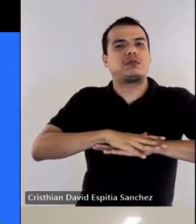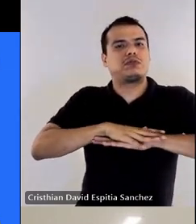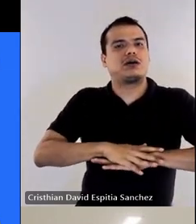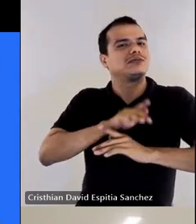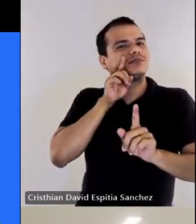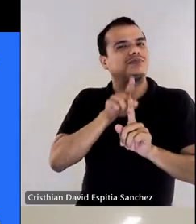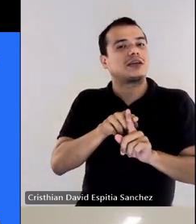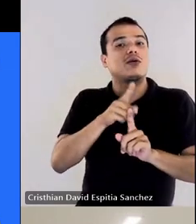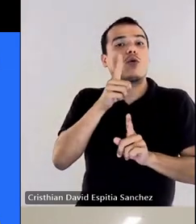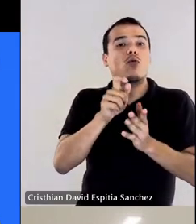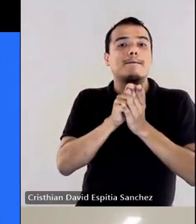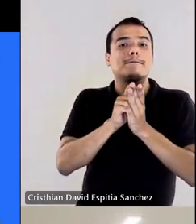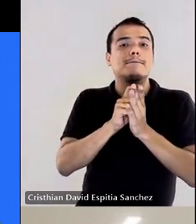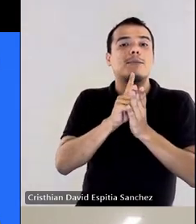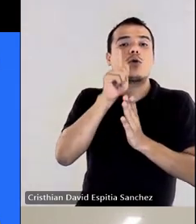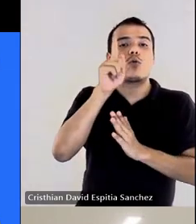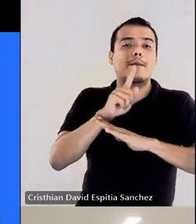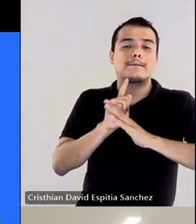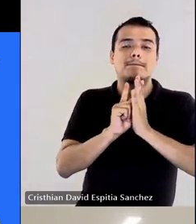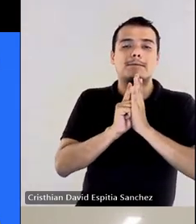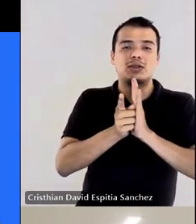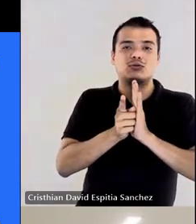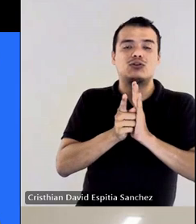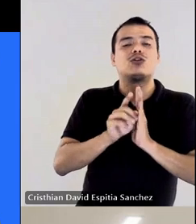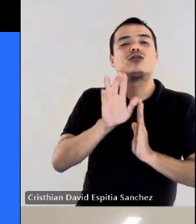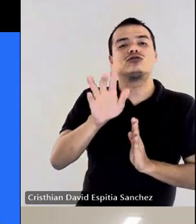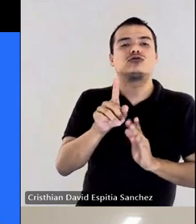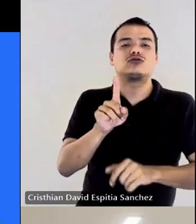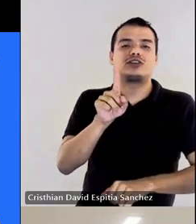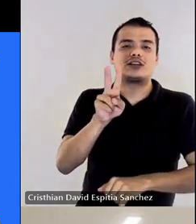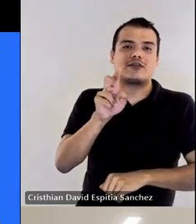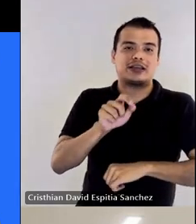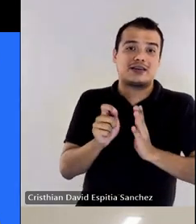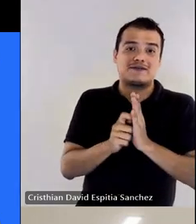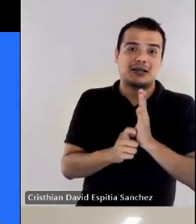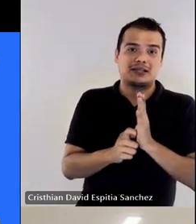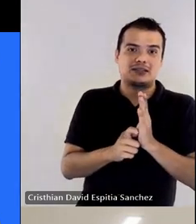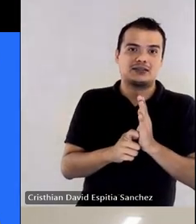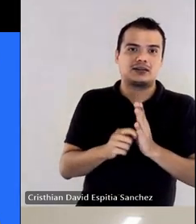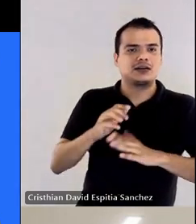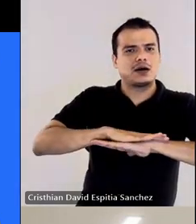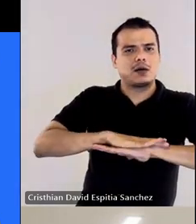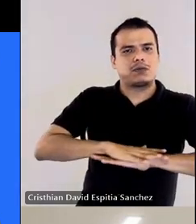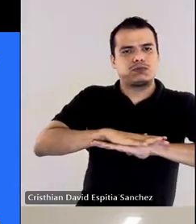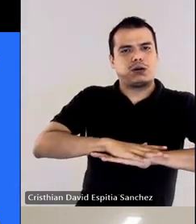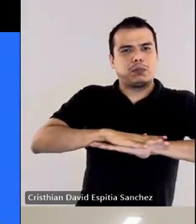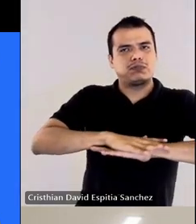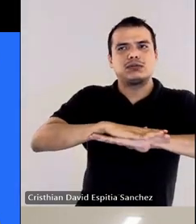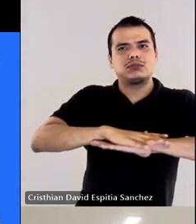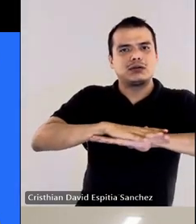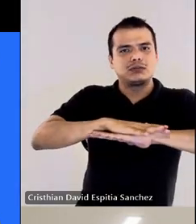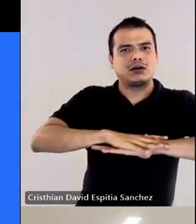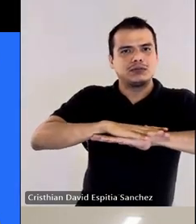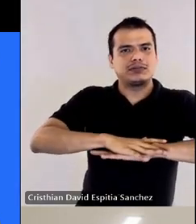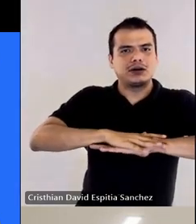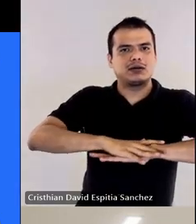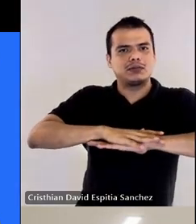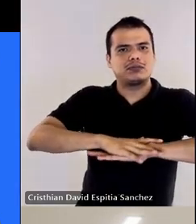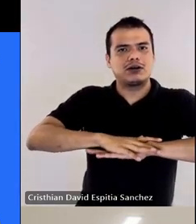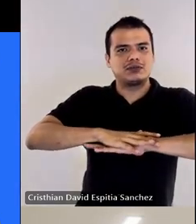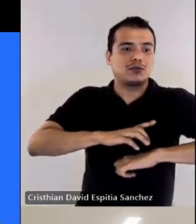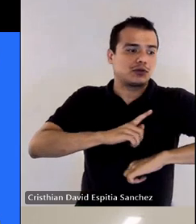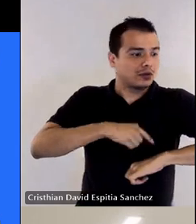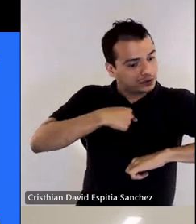esa velocidad de ritmo podemos empezar a hacer las compresiones, porque va a ser muy difícil tener exactamente un reloj para